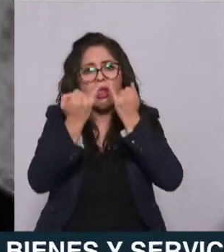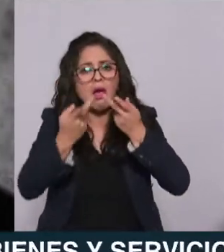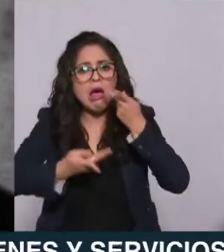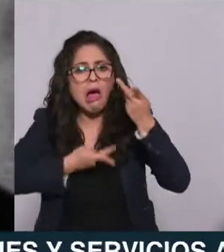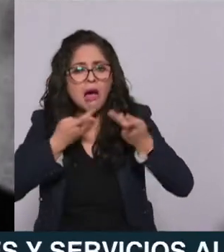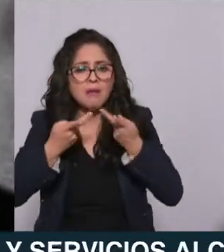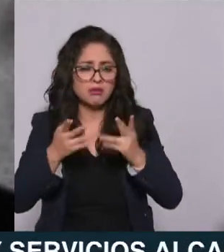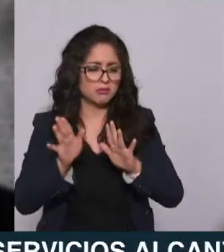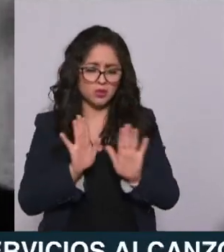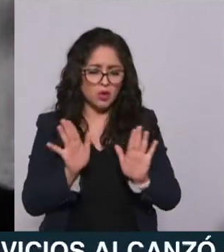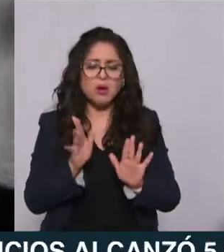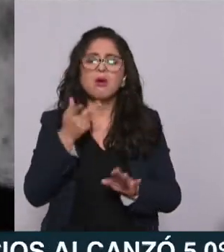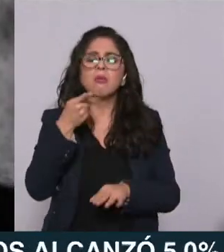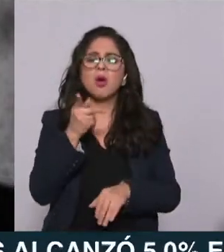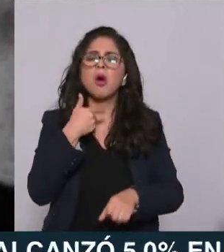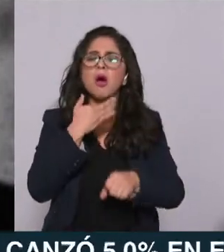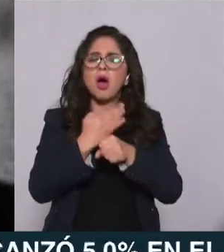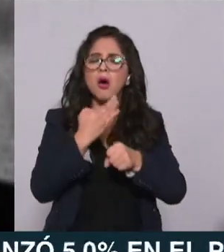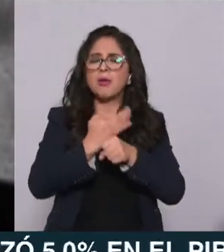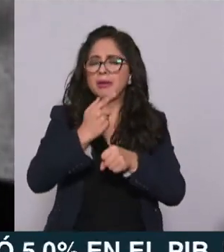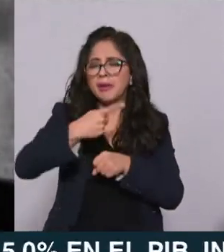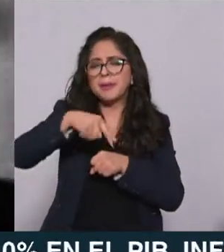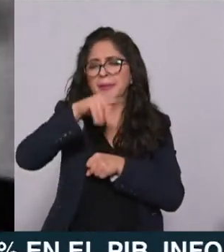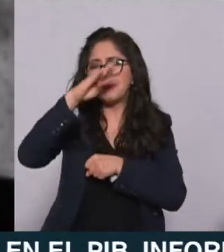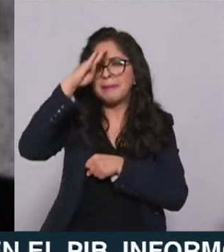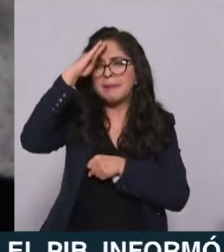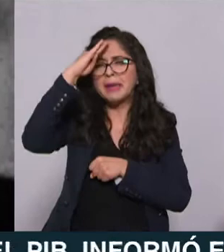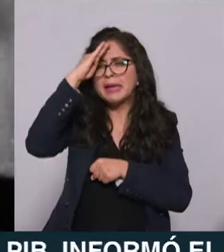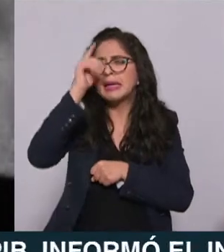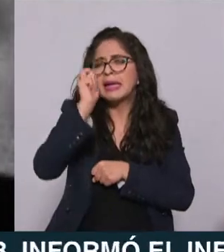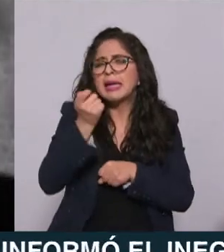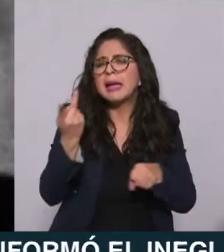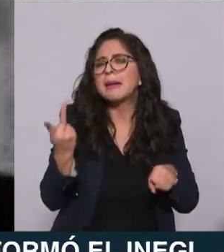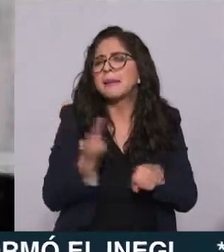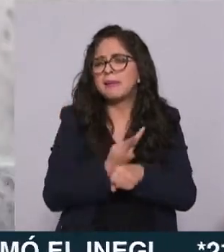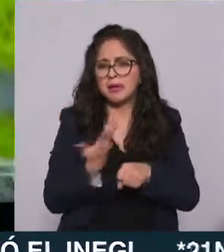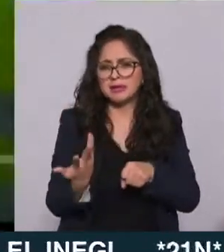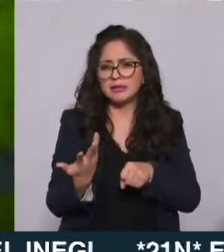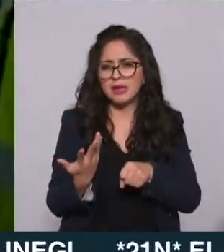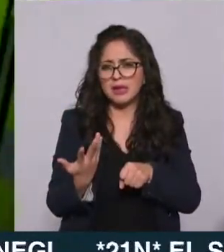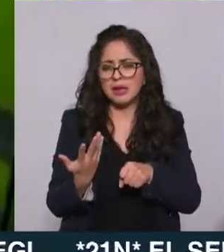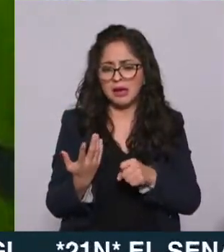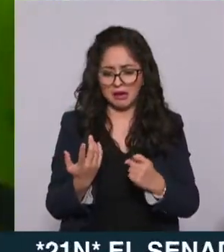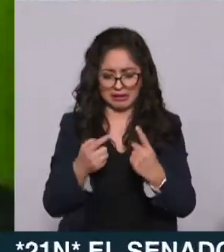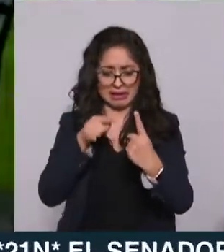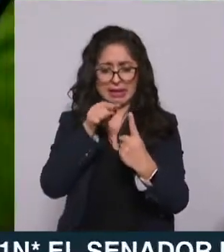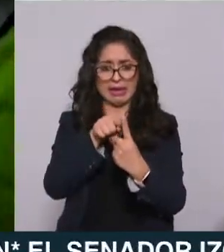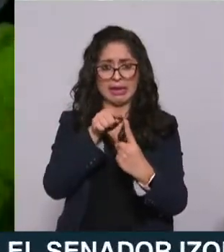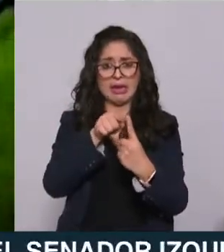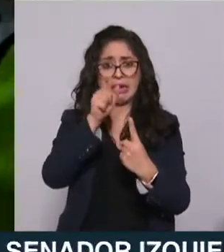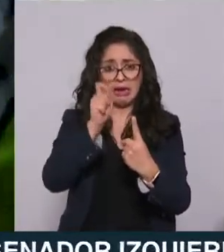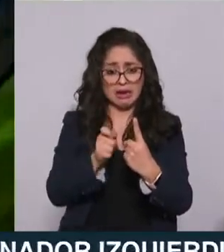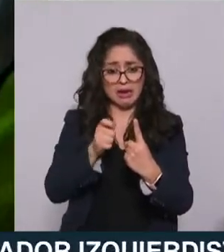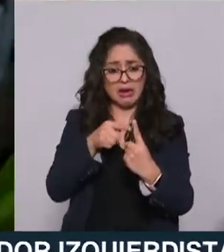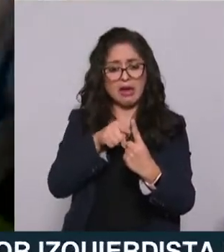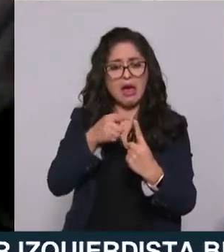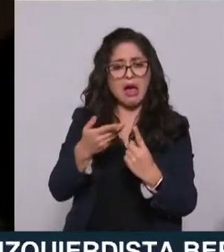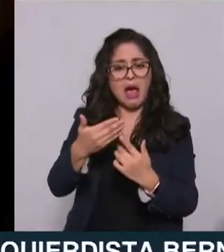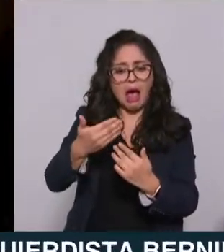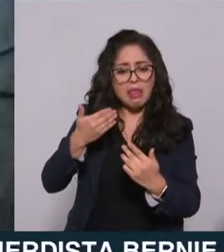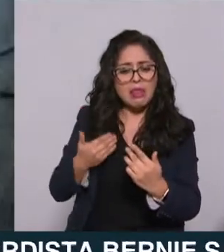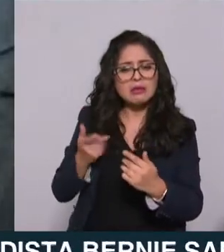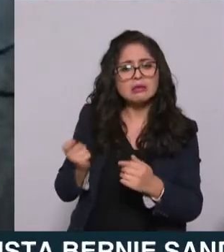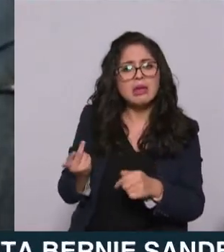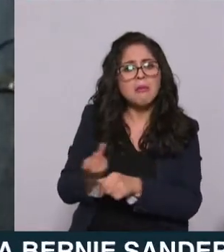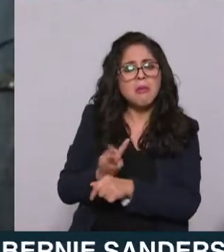es importante plantearnos qué hay detrás de todo esto, ¿no? Si realmente es un juego del poder, si